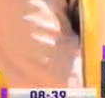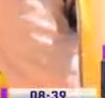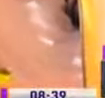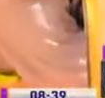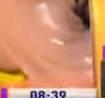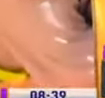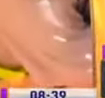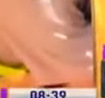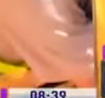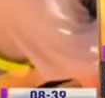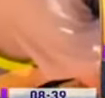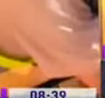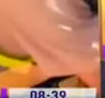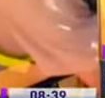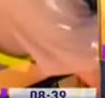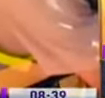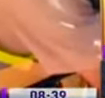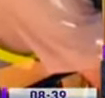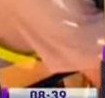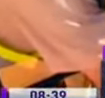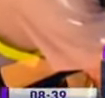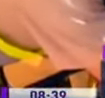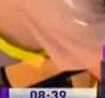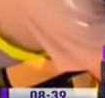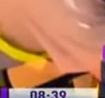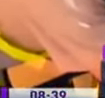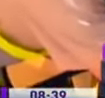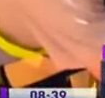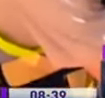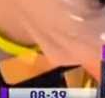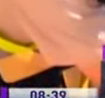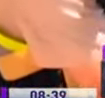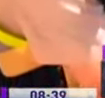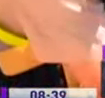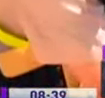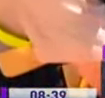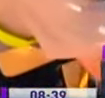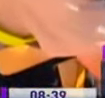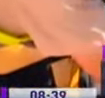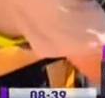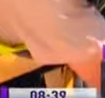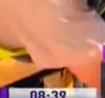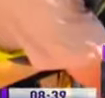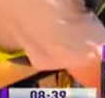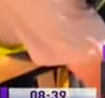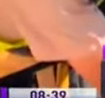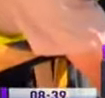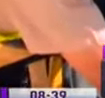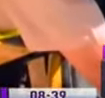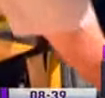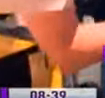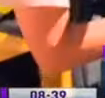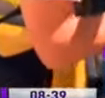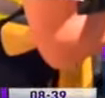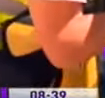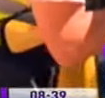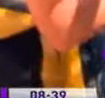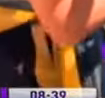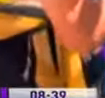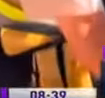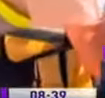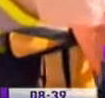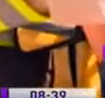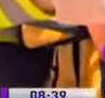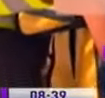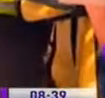bielas. Pero eso no al momento de trabajar. Solo lo estaba. Sábados por la noche. Las